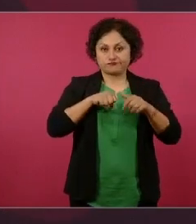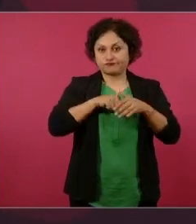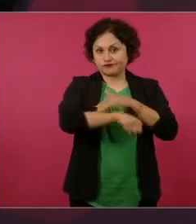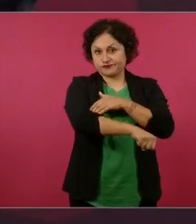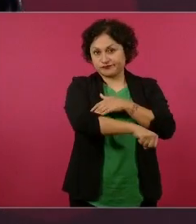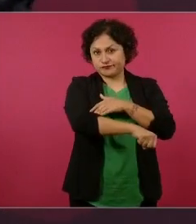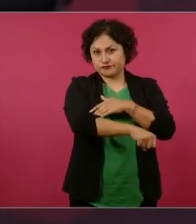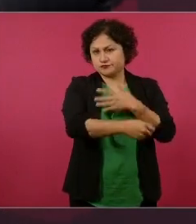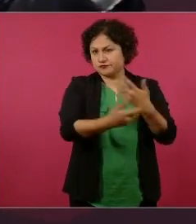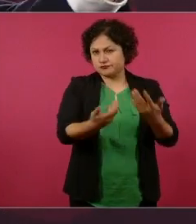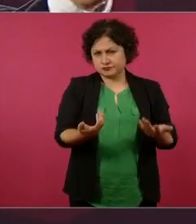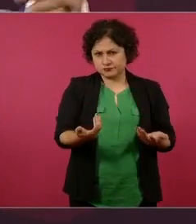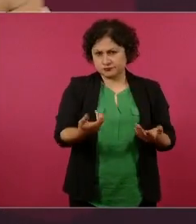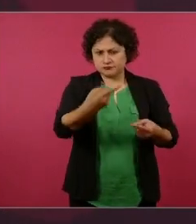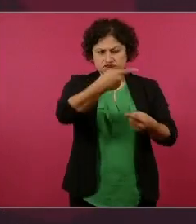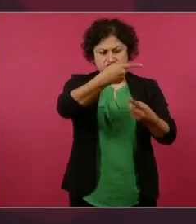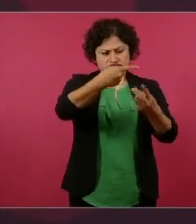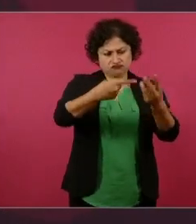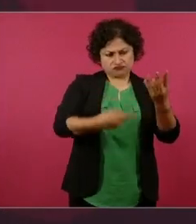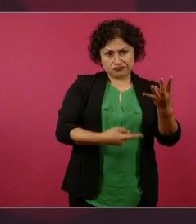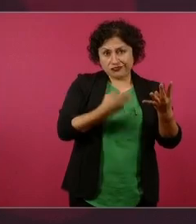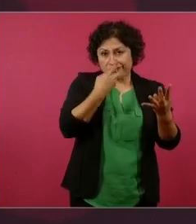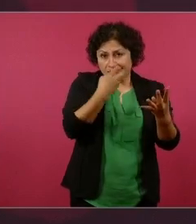Ni cosas por el estilo.